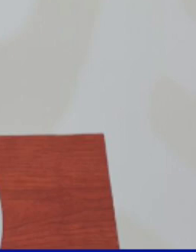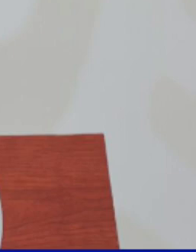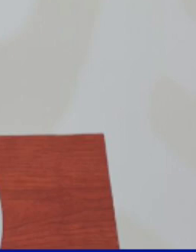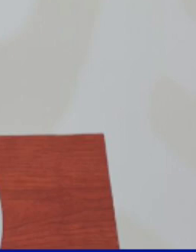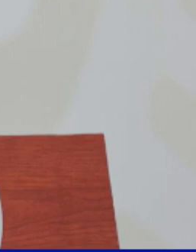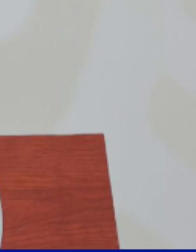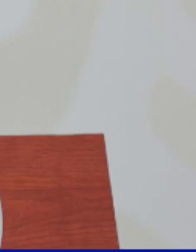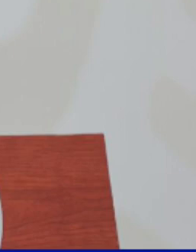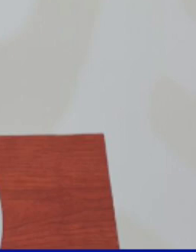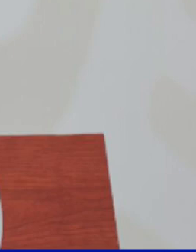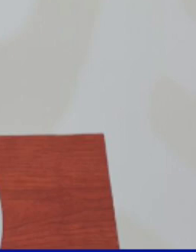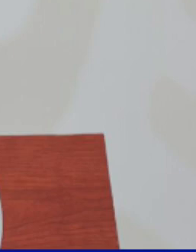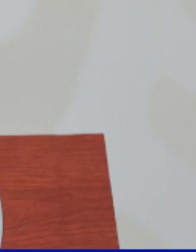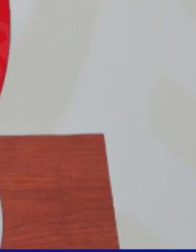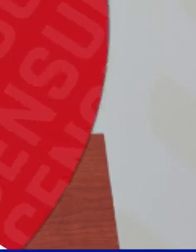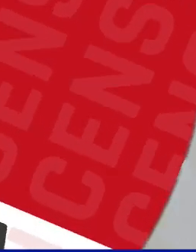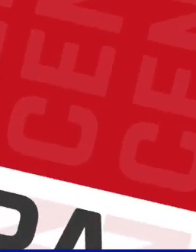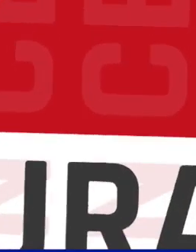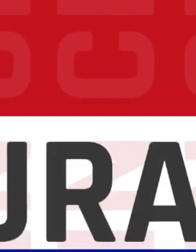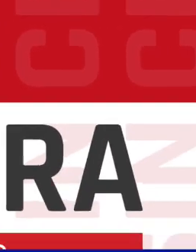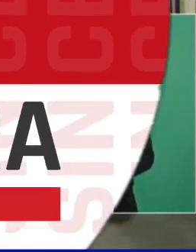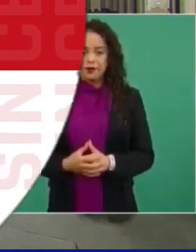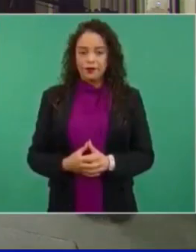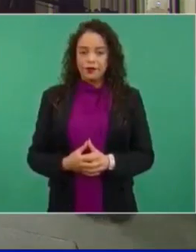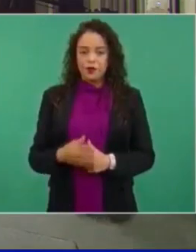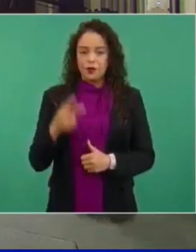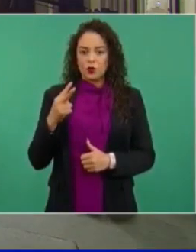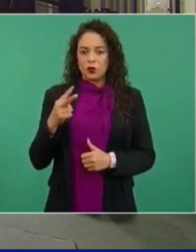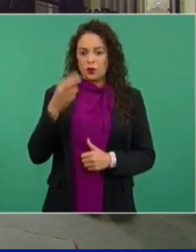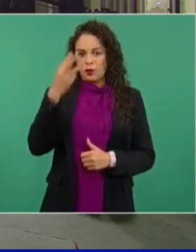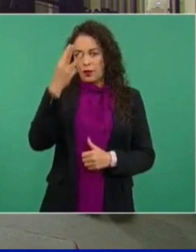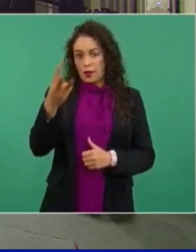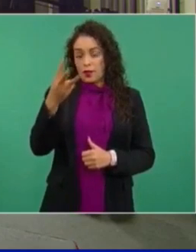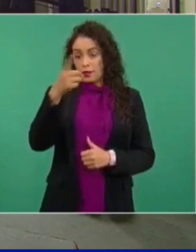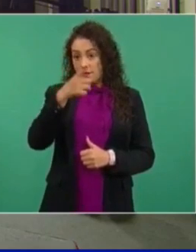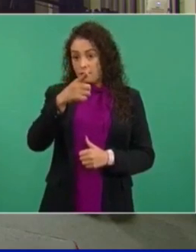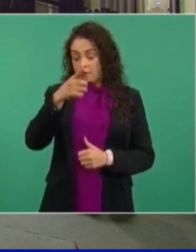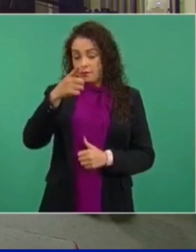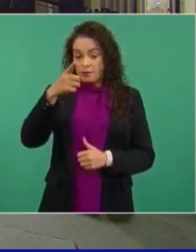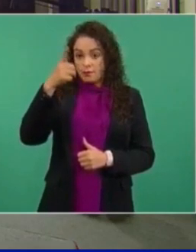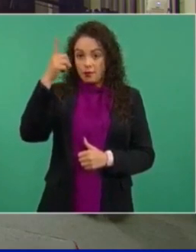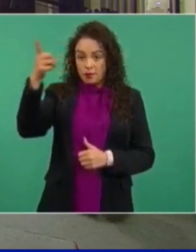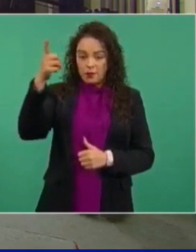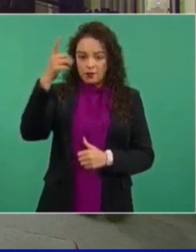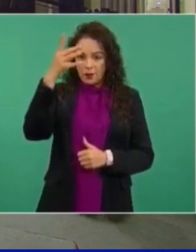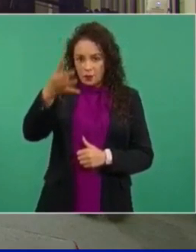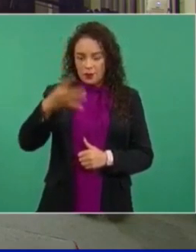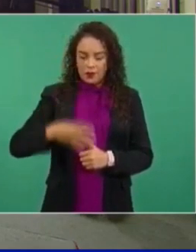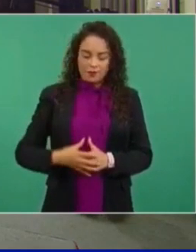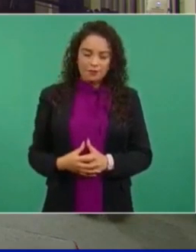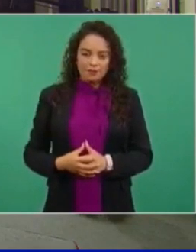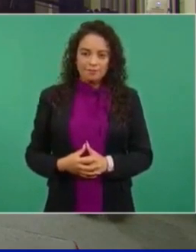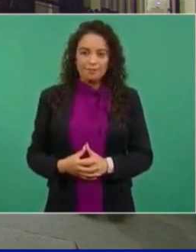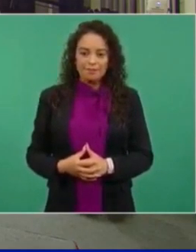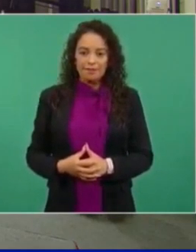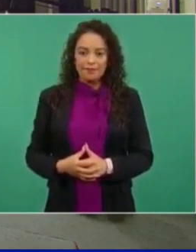Adelante. Dos, tres, cuatro.